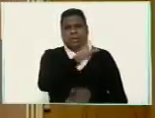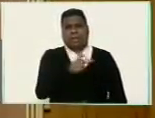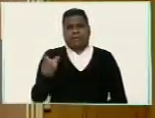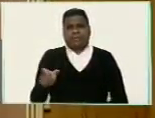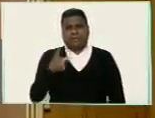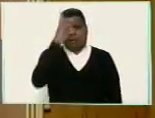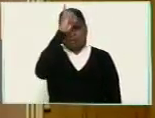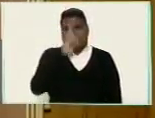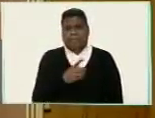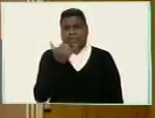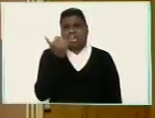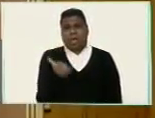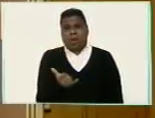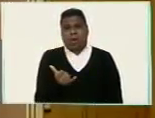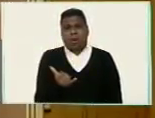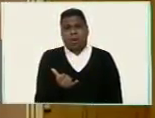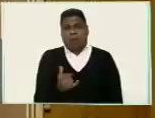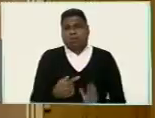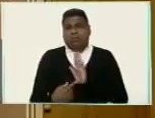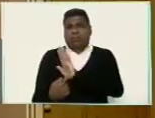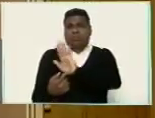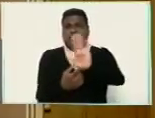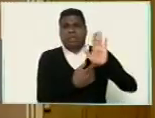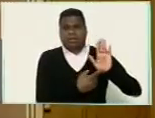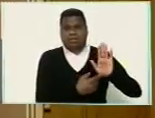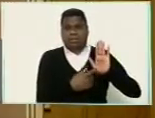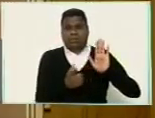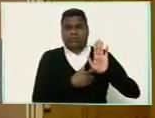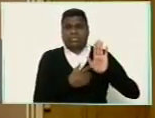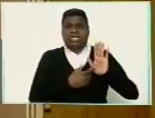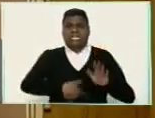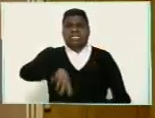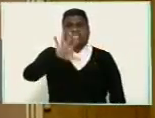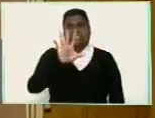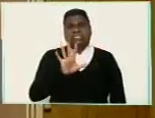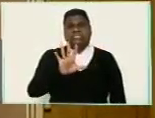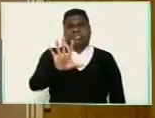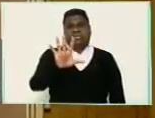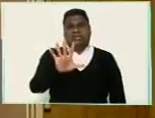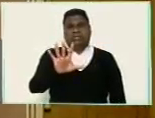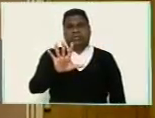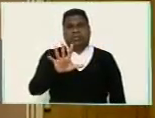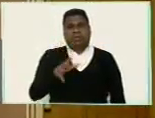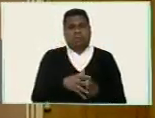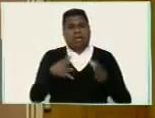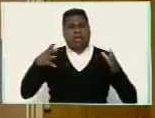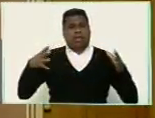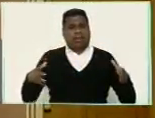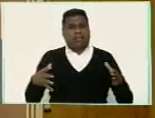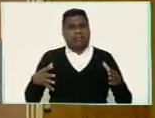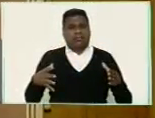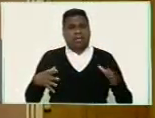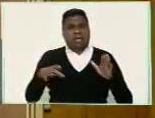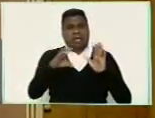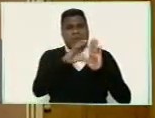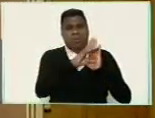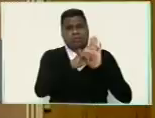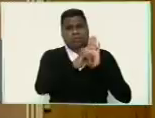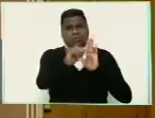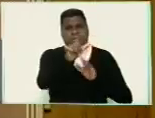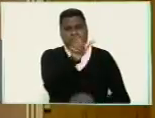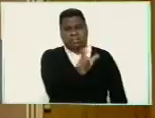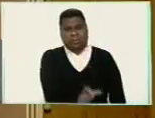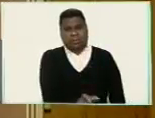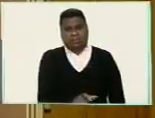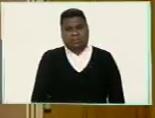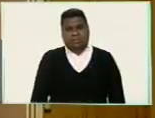discapacidad. Hoy tenemos la representación de 5 valerosos y guerreros constituyentes ante esta plenaria. Desde este